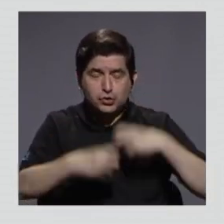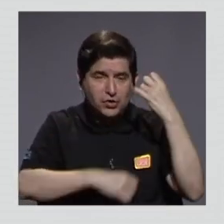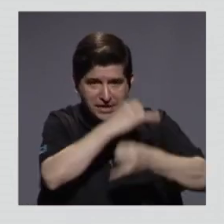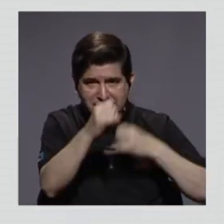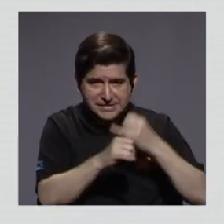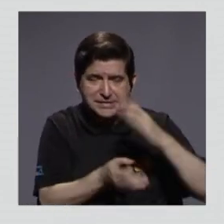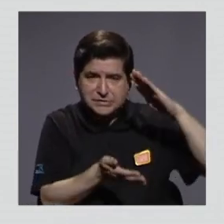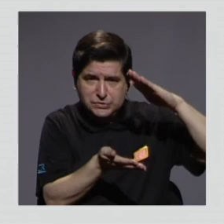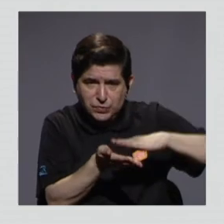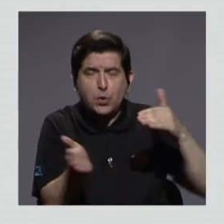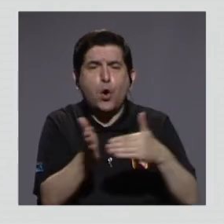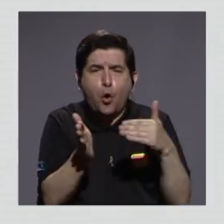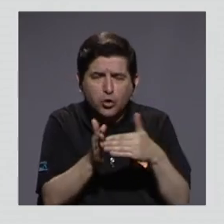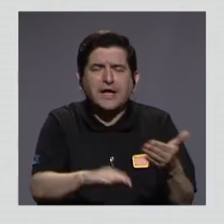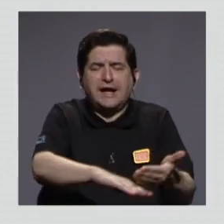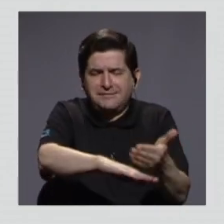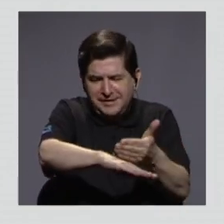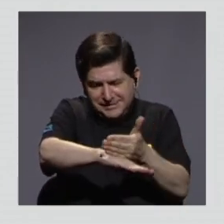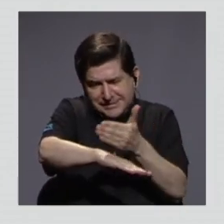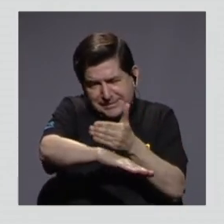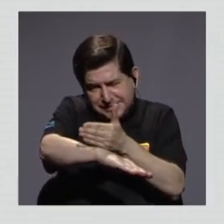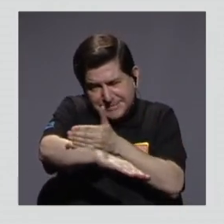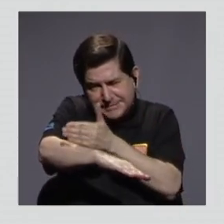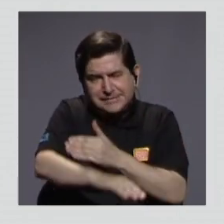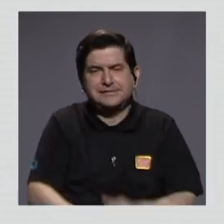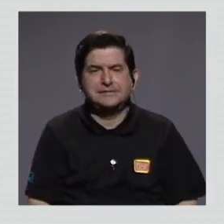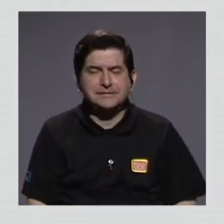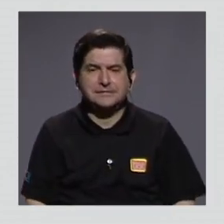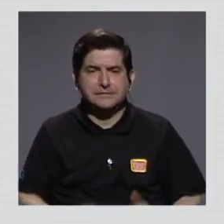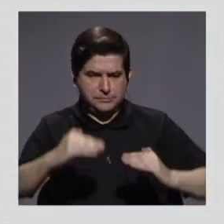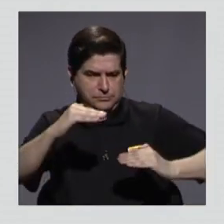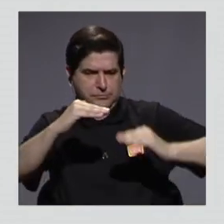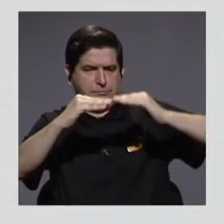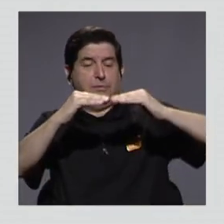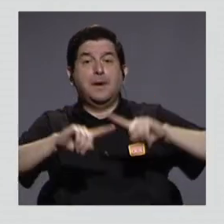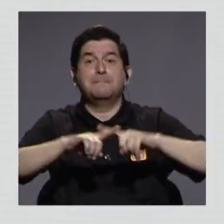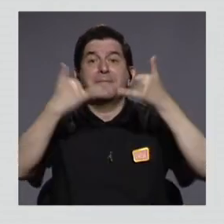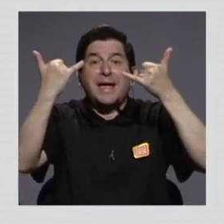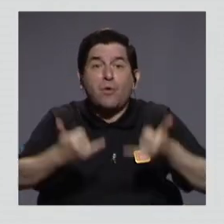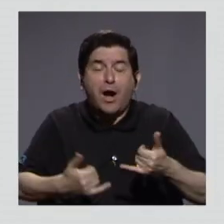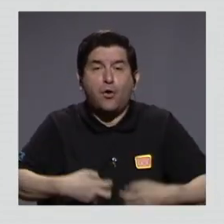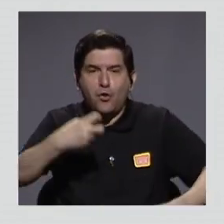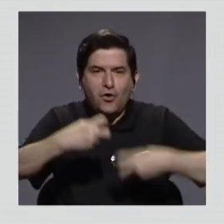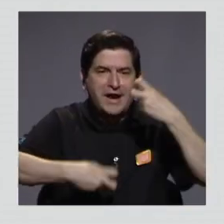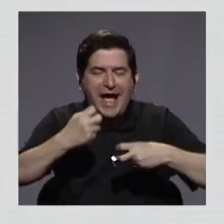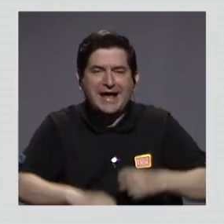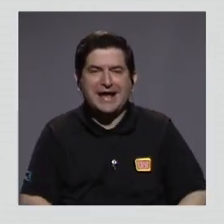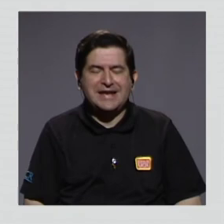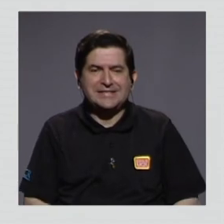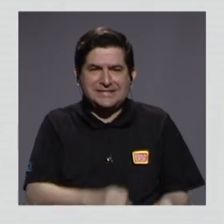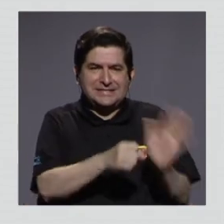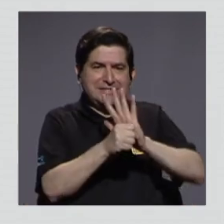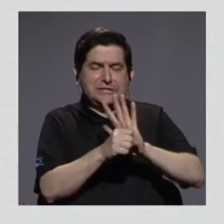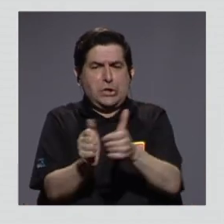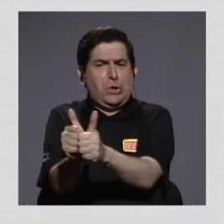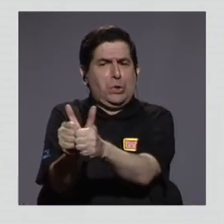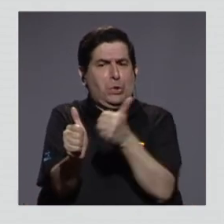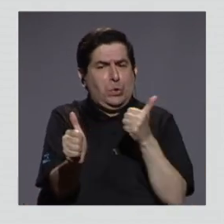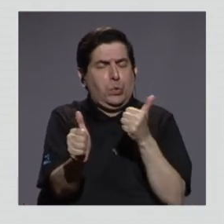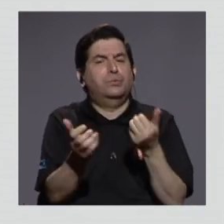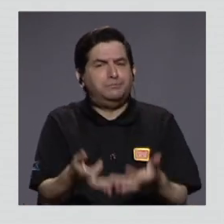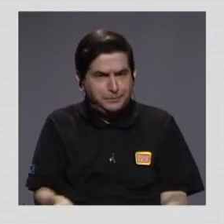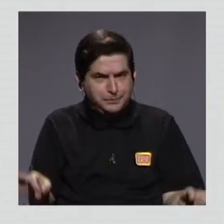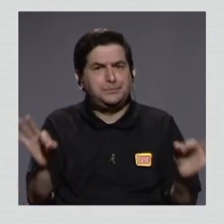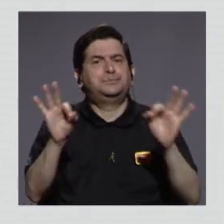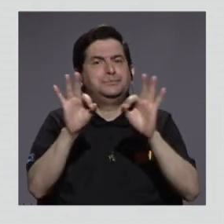logramos volver a recuperar el nivel máximo pero ahora con la crisis del coi vamos a retroceder de forma de forma